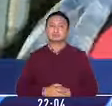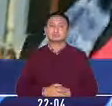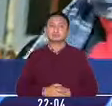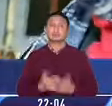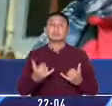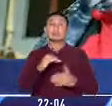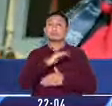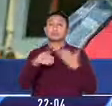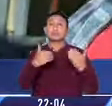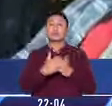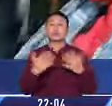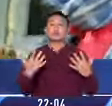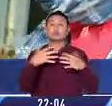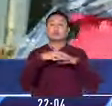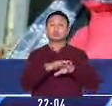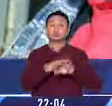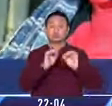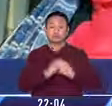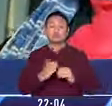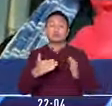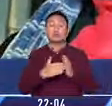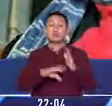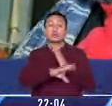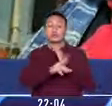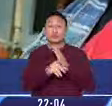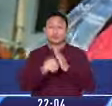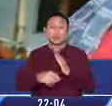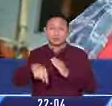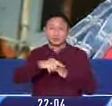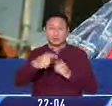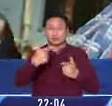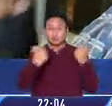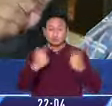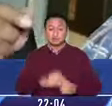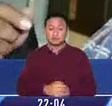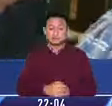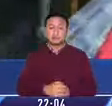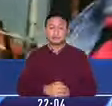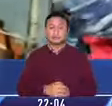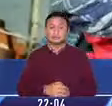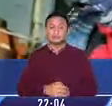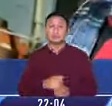Juntemos todos en contra de la delincuencia, en contra de